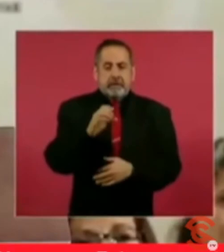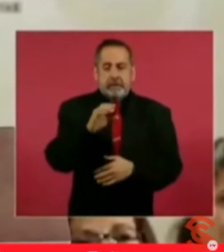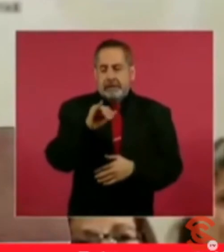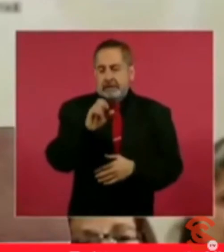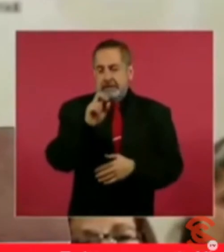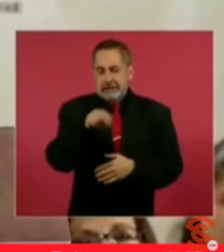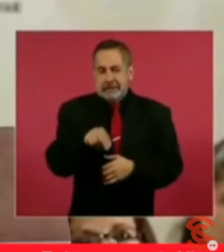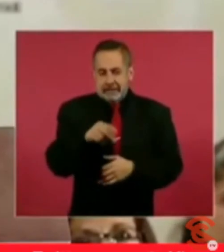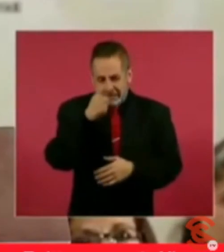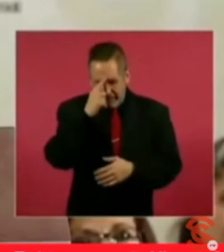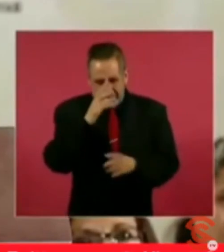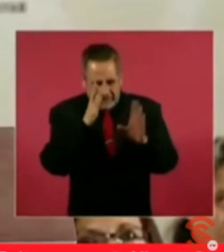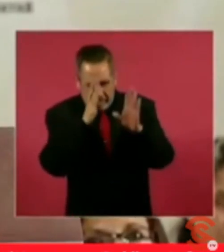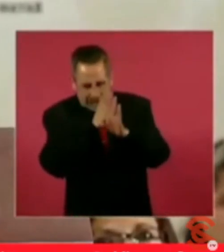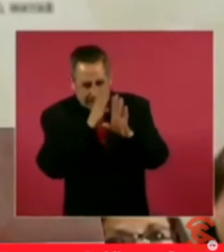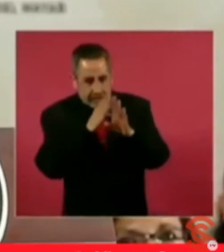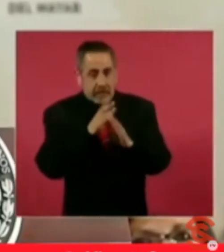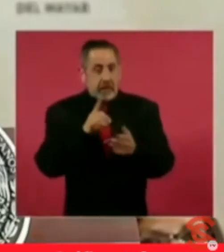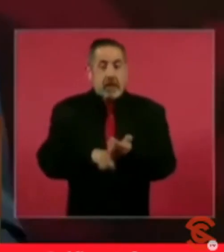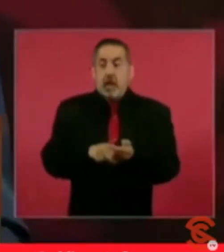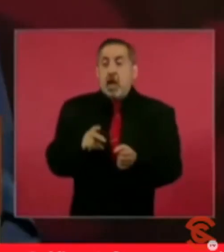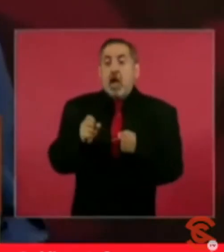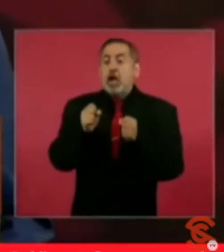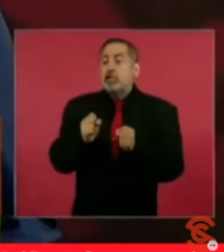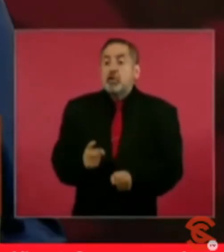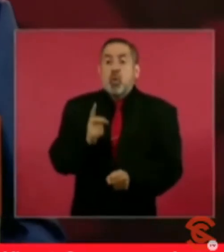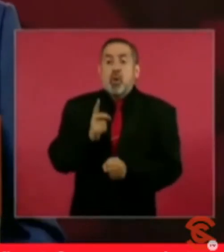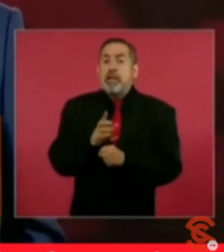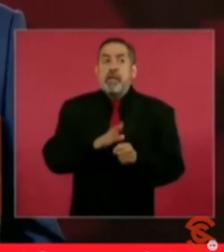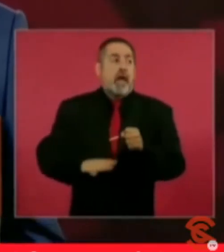de aparente seguridad nacional.